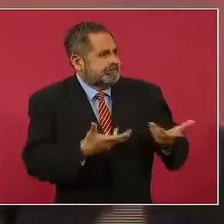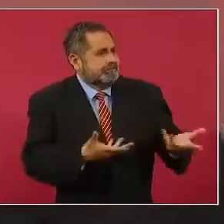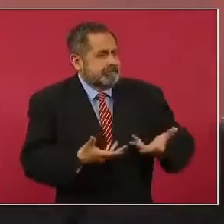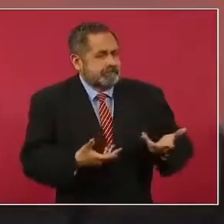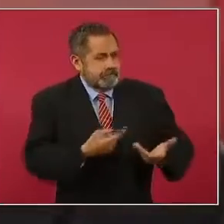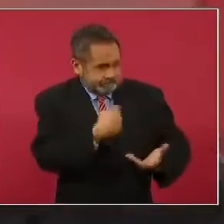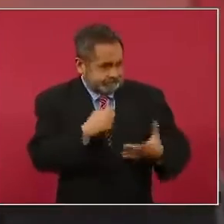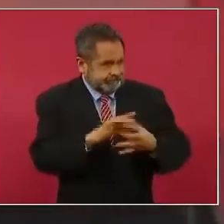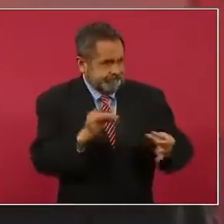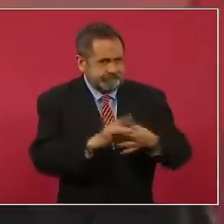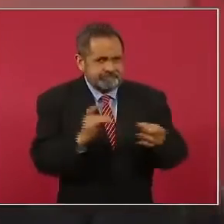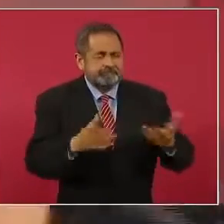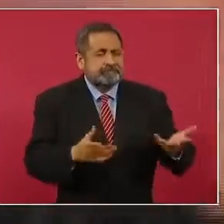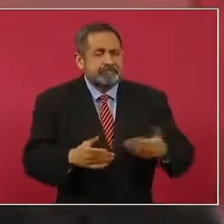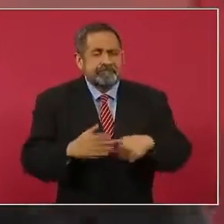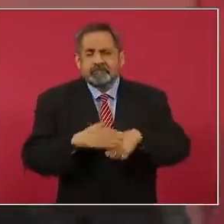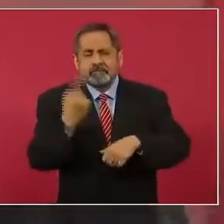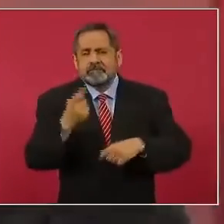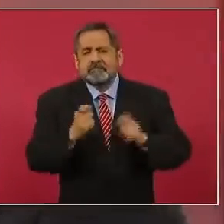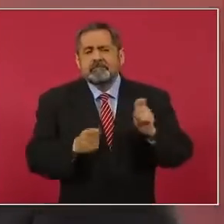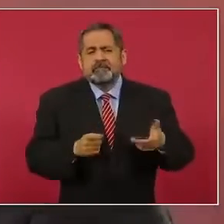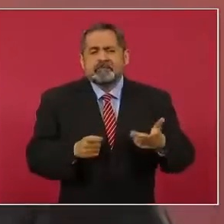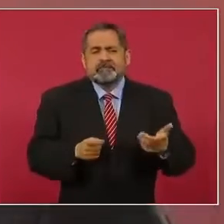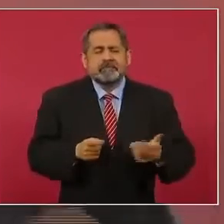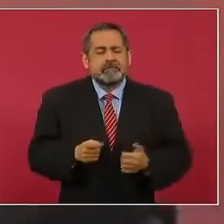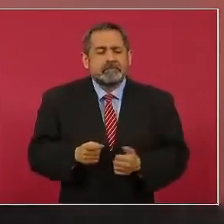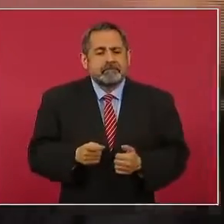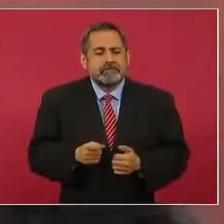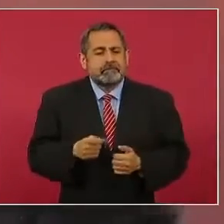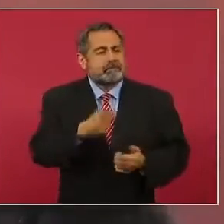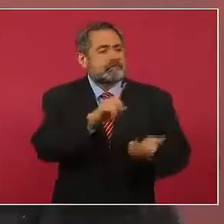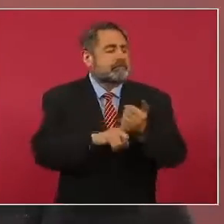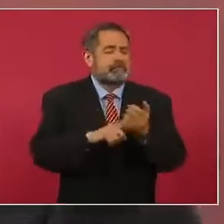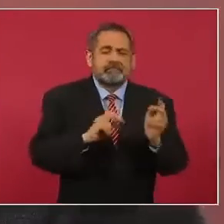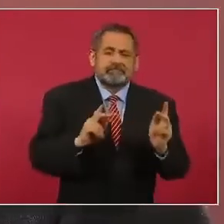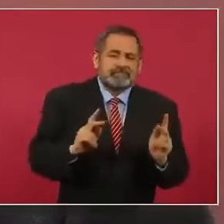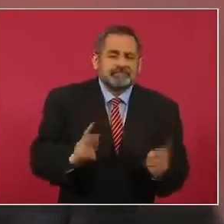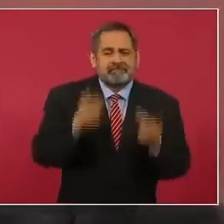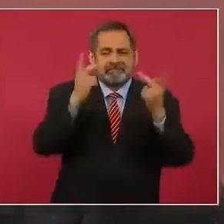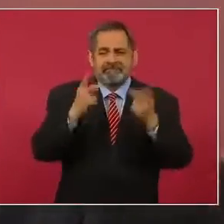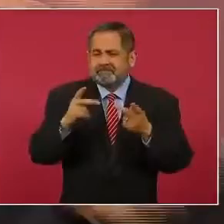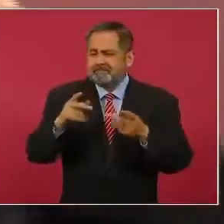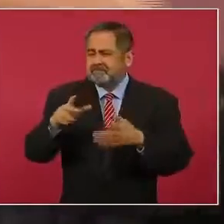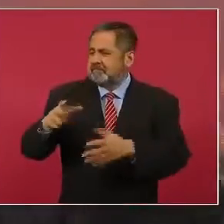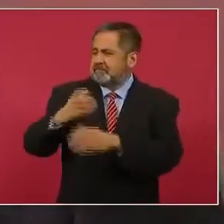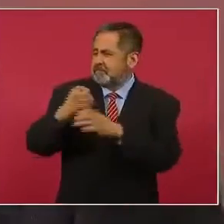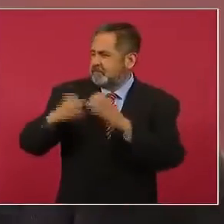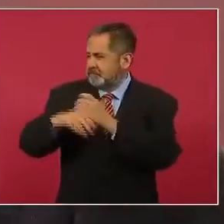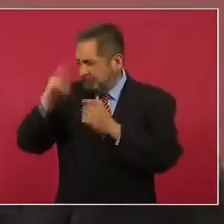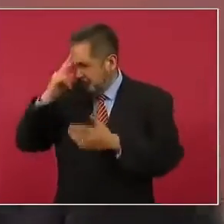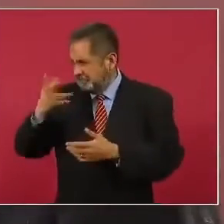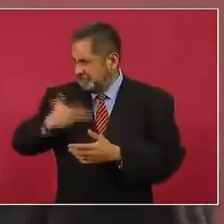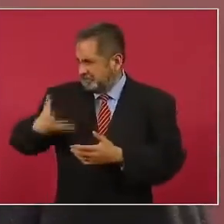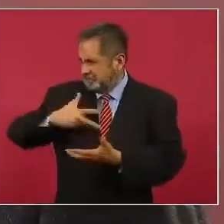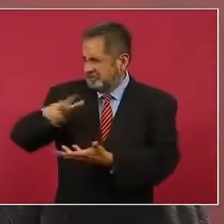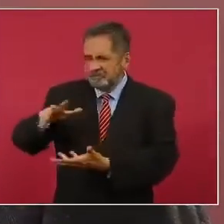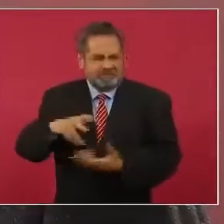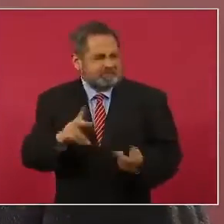Que expliquen por qué vendieron todos los bienes de la nación o casi